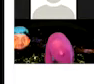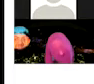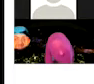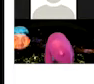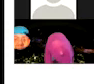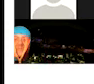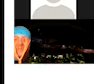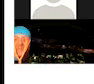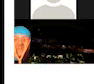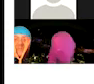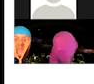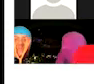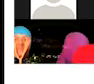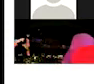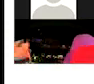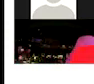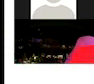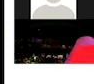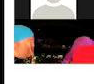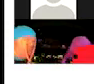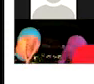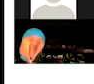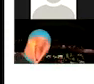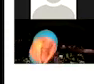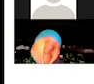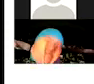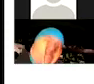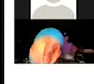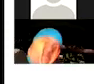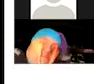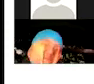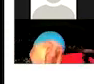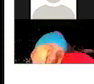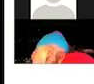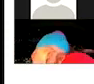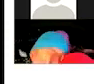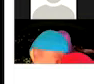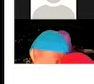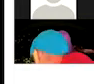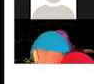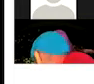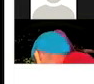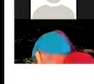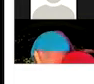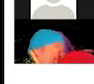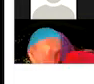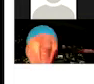amargada seguía llevando a mi espalda mi pesada carga. ¡Y